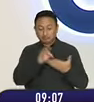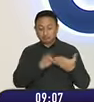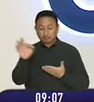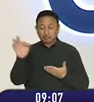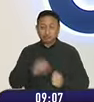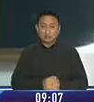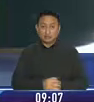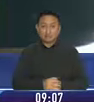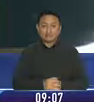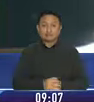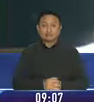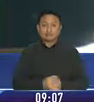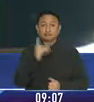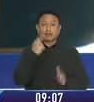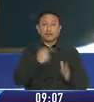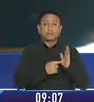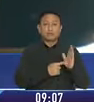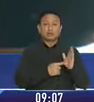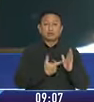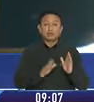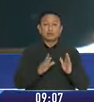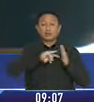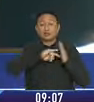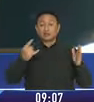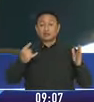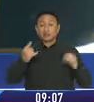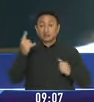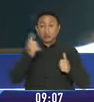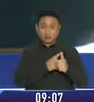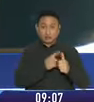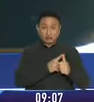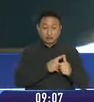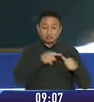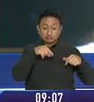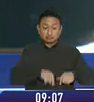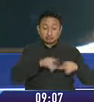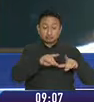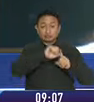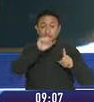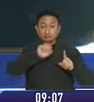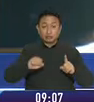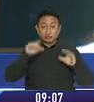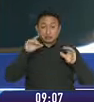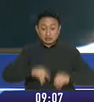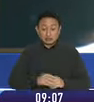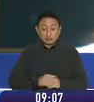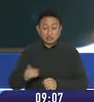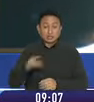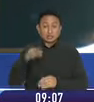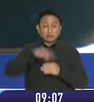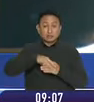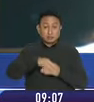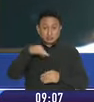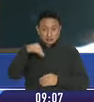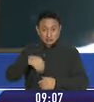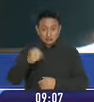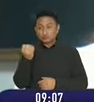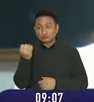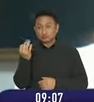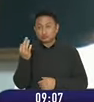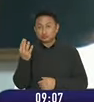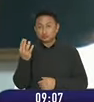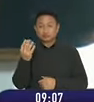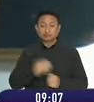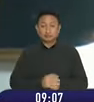consulta Como por ejemplo el área de tecnología tiene que preparar el sistema también para hacer el escrutinio del de la consulta